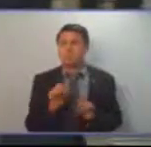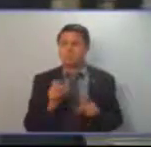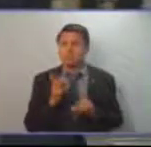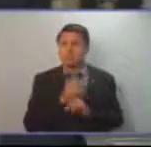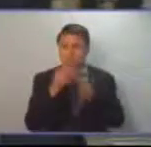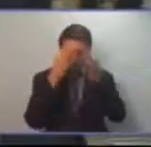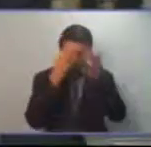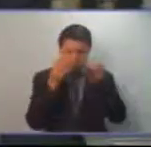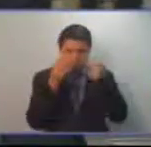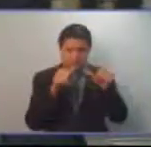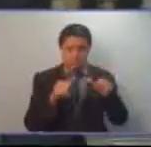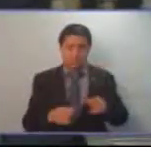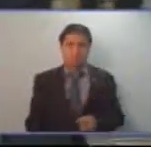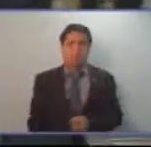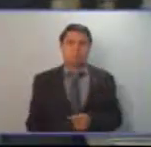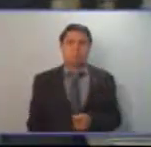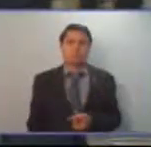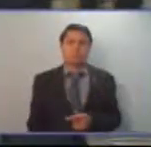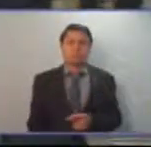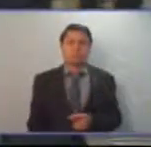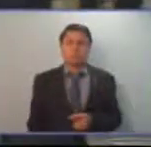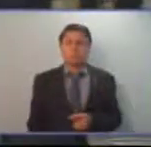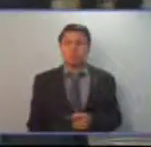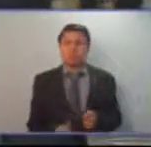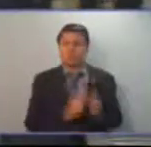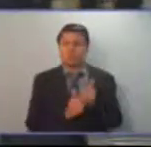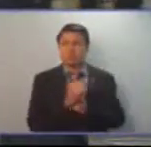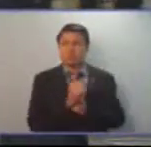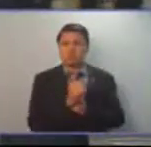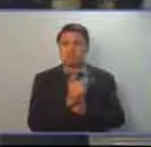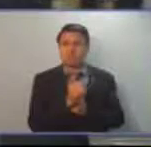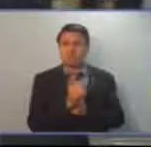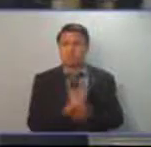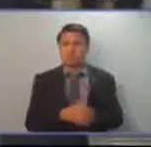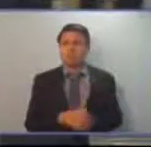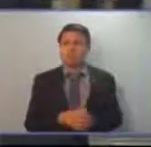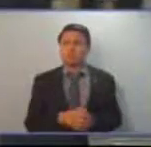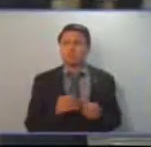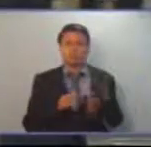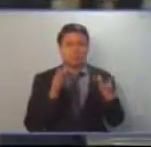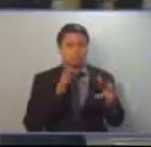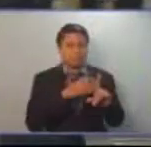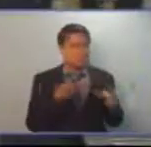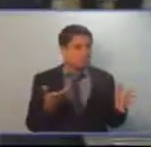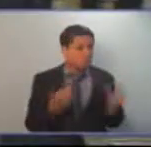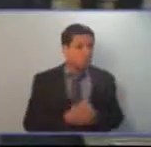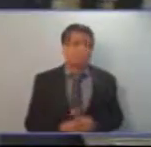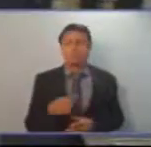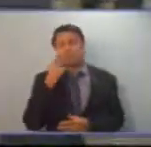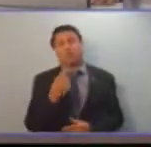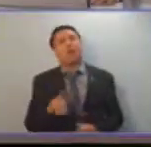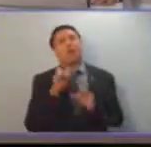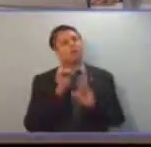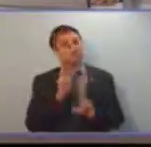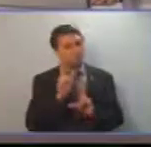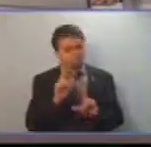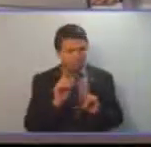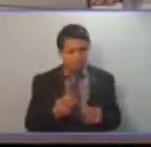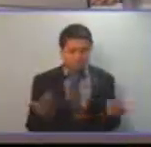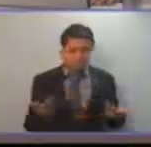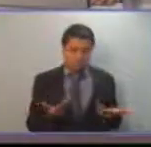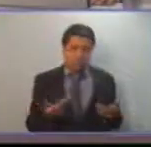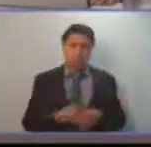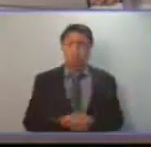un consenso? ¿Se va a lograr superar ese reto, por decir así? Esperamos que sí, que